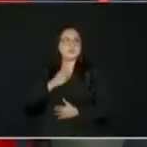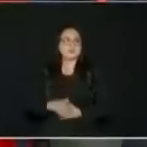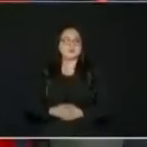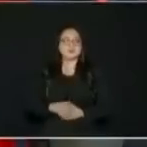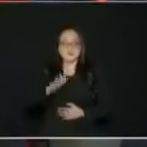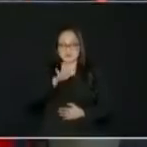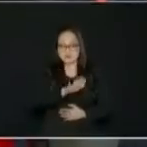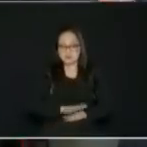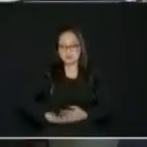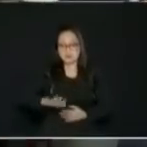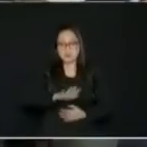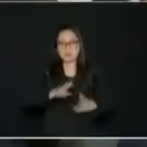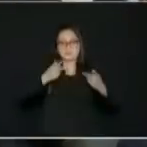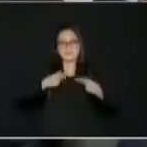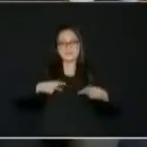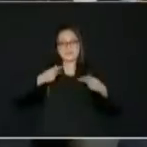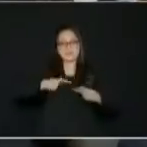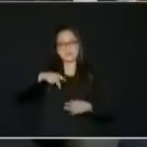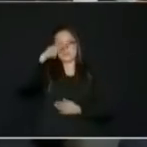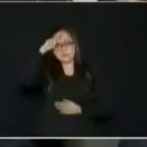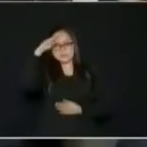pueblo de México,